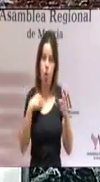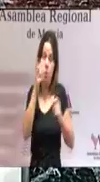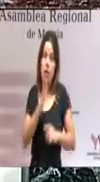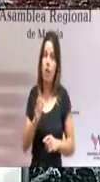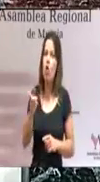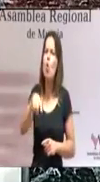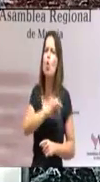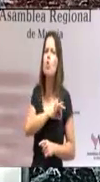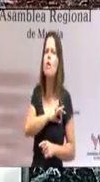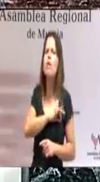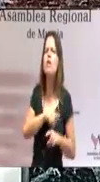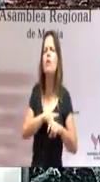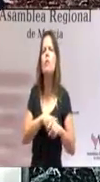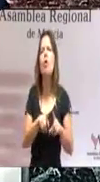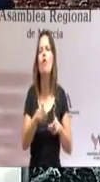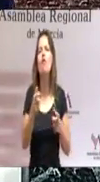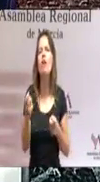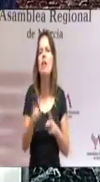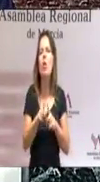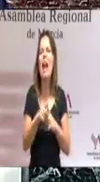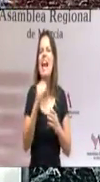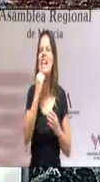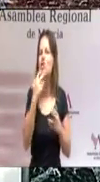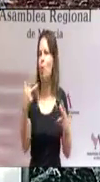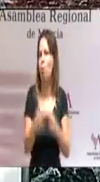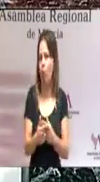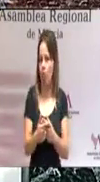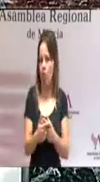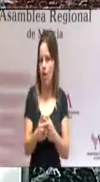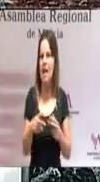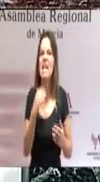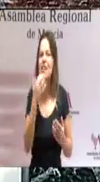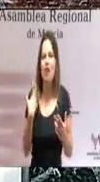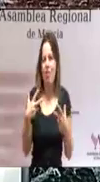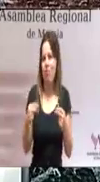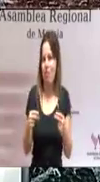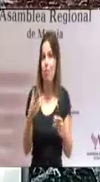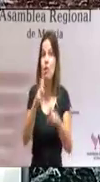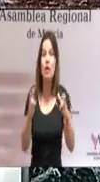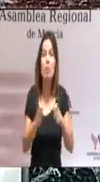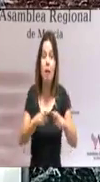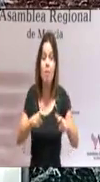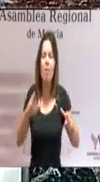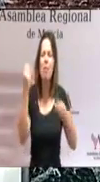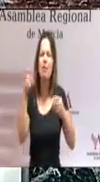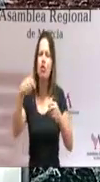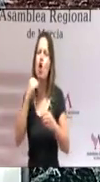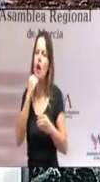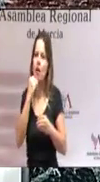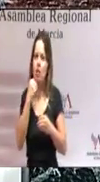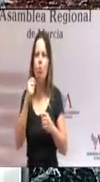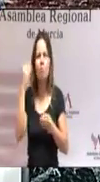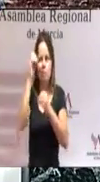que ustedes están a tiempo de dejar de ser un riesgo, dejar de ser un riesgo. Cada vez más gente piensa que lo son. Cada vez más